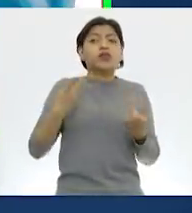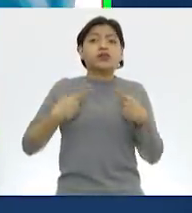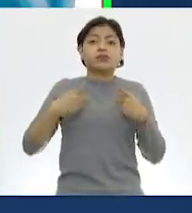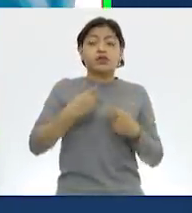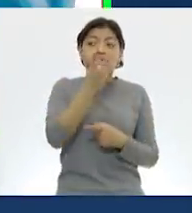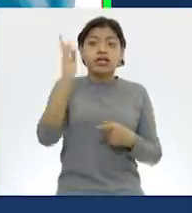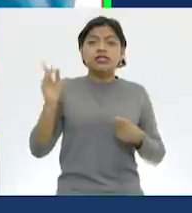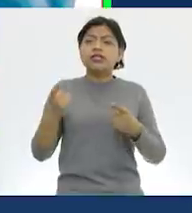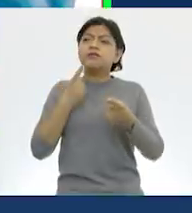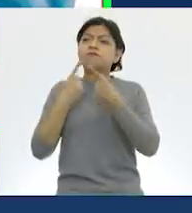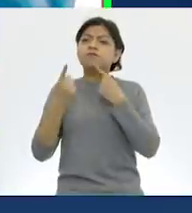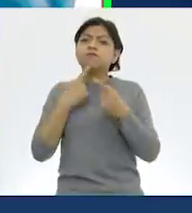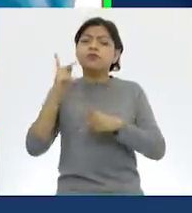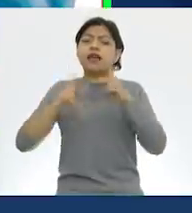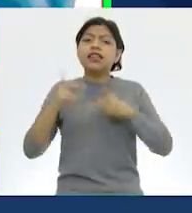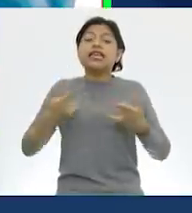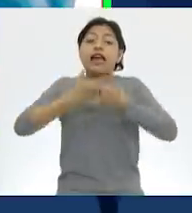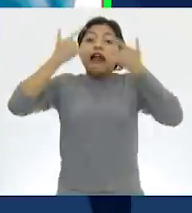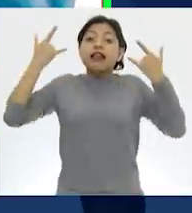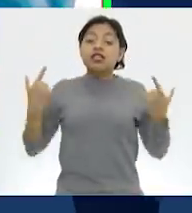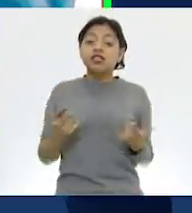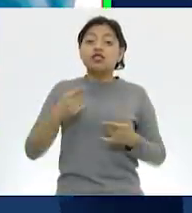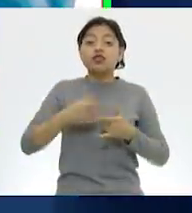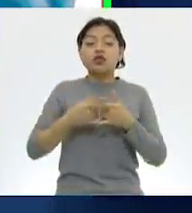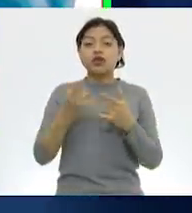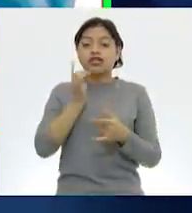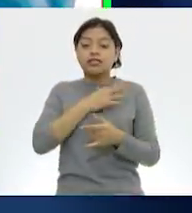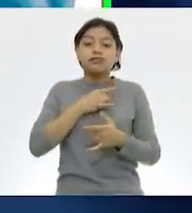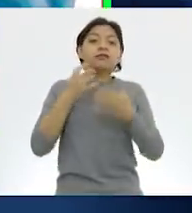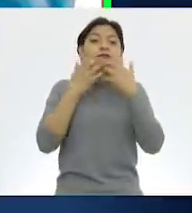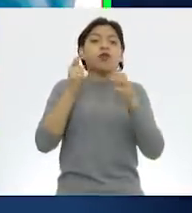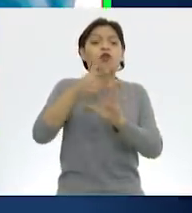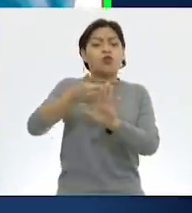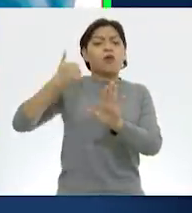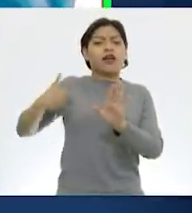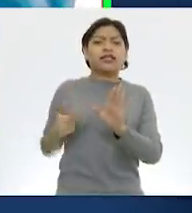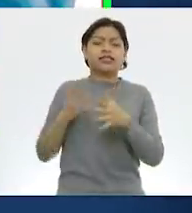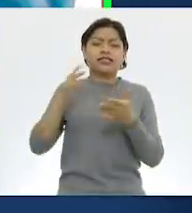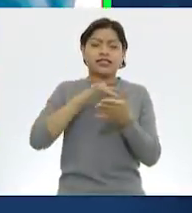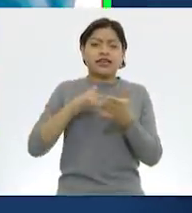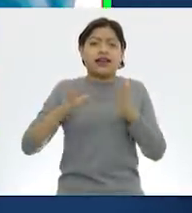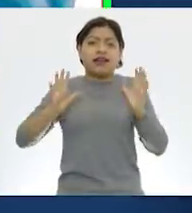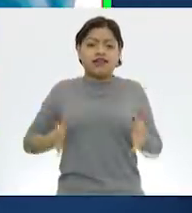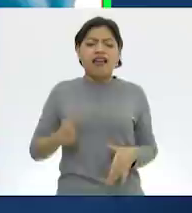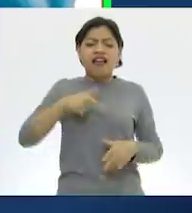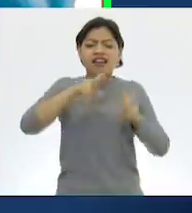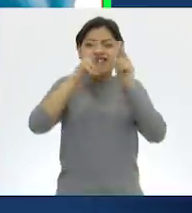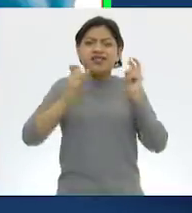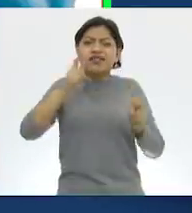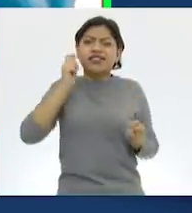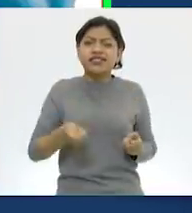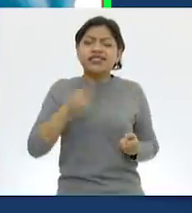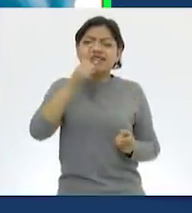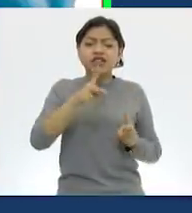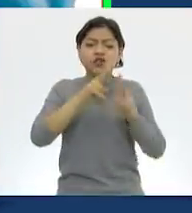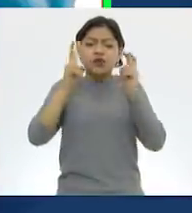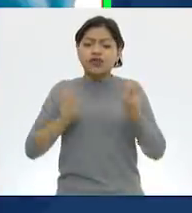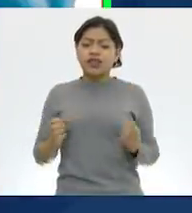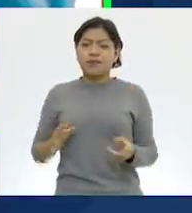algún cuento de misterio, terror o suspenso que hayas leído antes? ¿De qué trata? ¿Por qué crees que es de ese